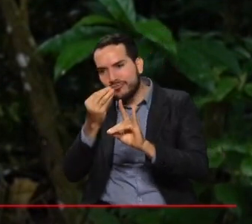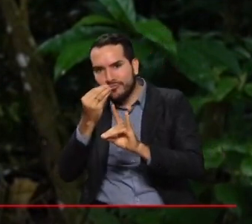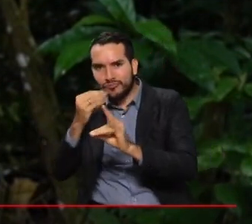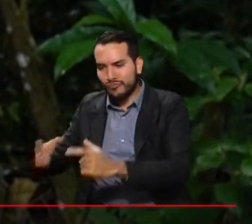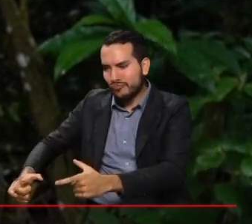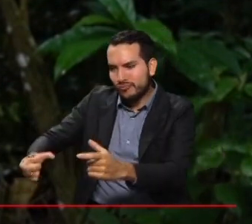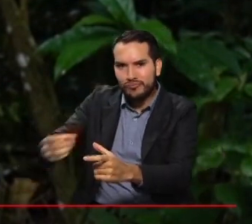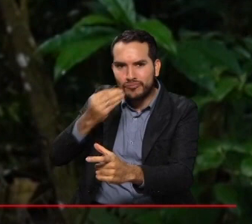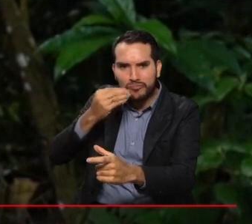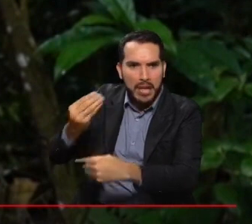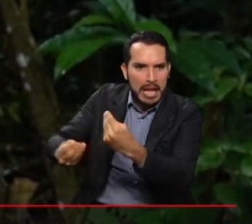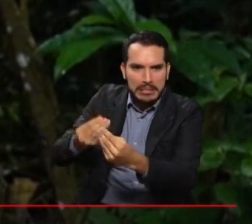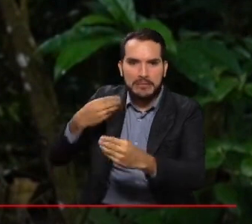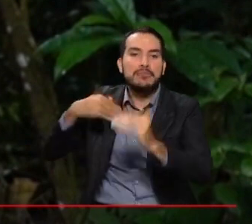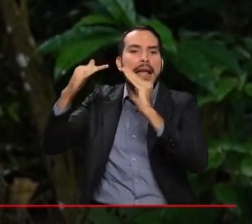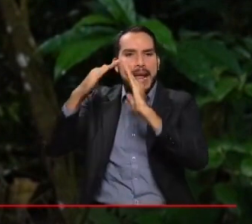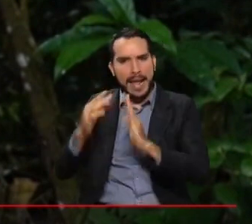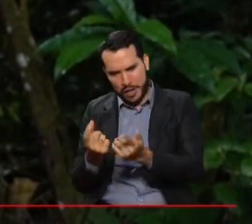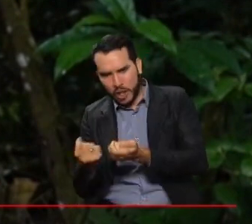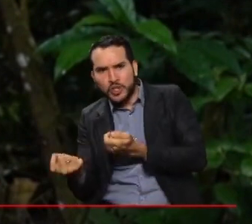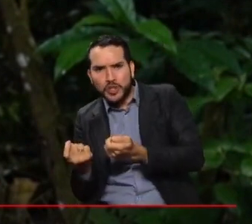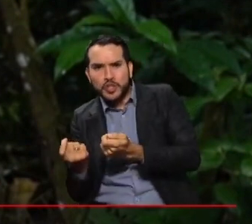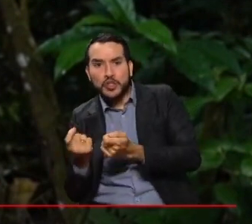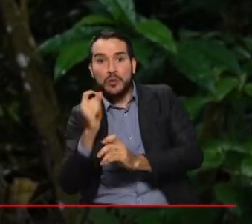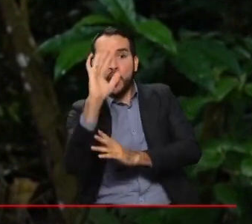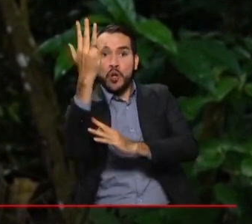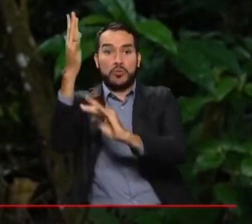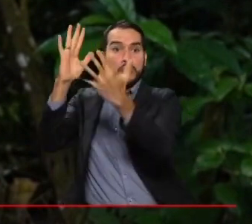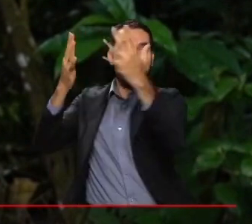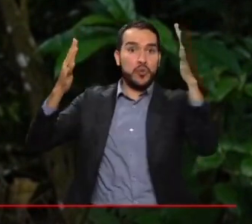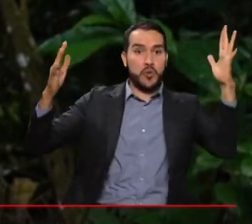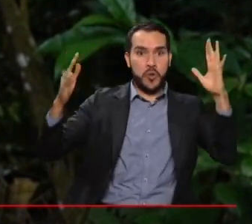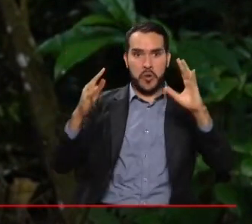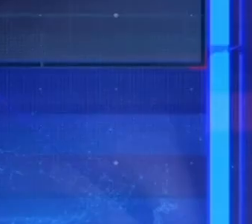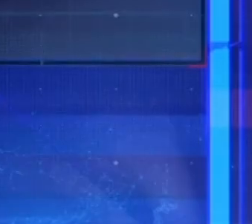pueden acercarse y causarles algún tipo de daño a sus